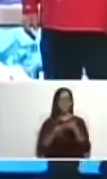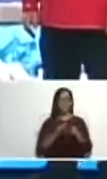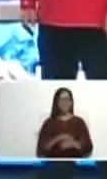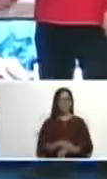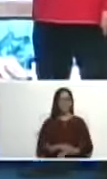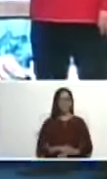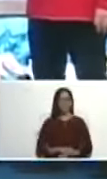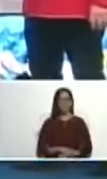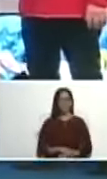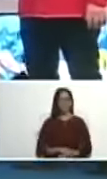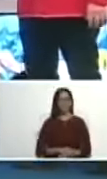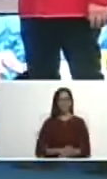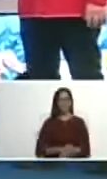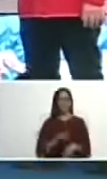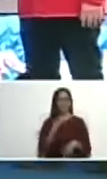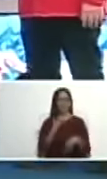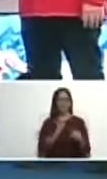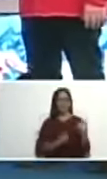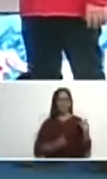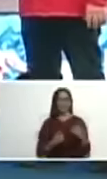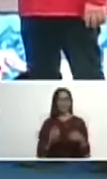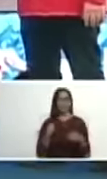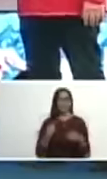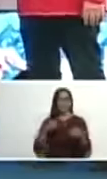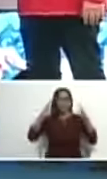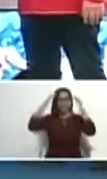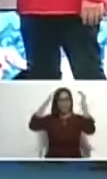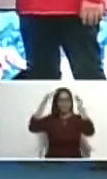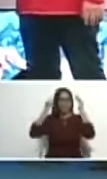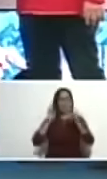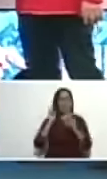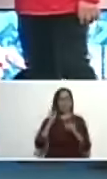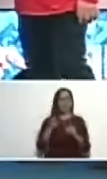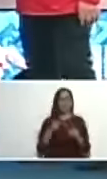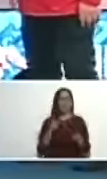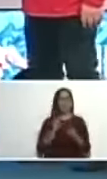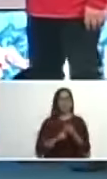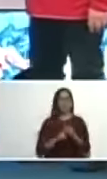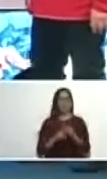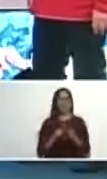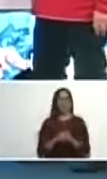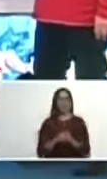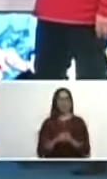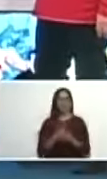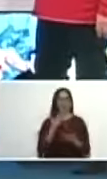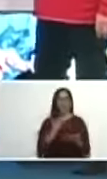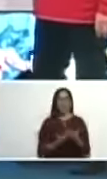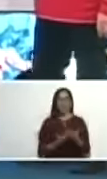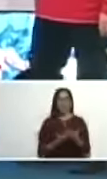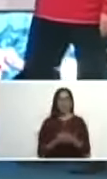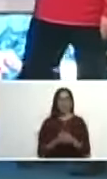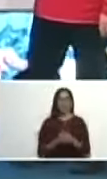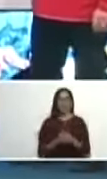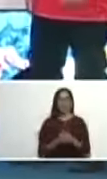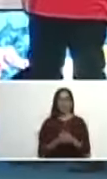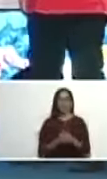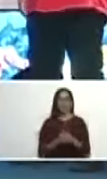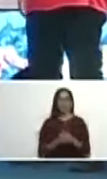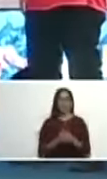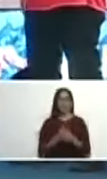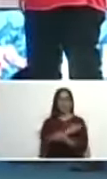presidente, primero que nada quisiera saludarle a usted y a la primera combatiente. Y gracias por ese cumplido, y